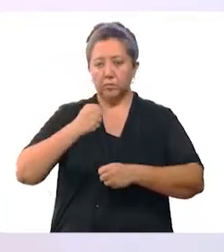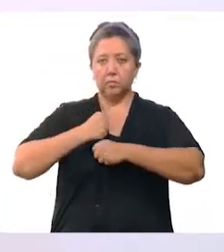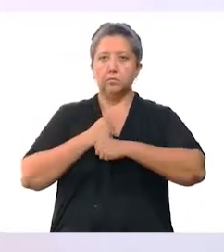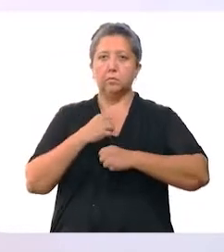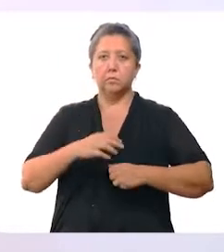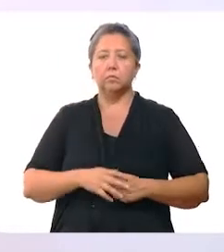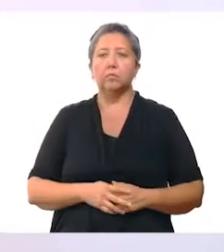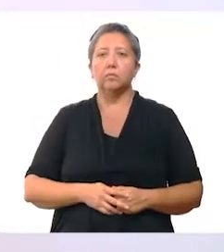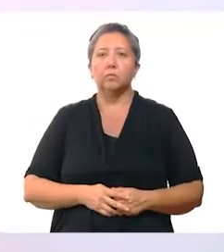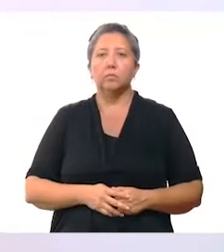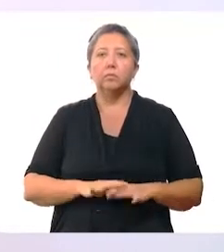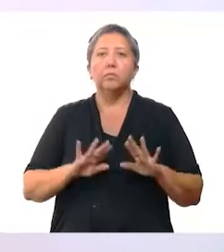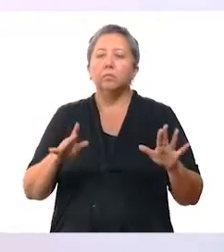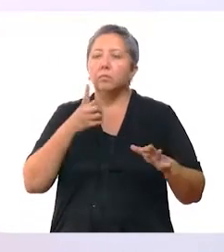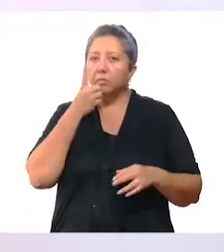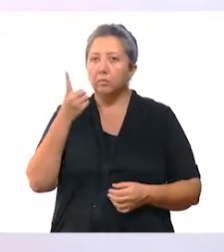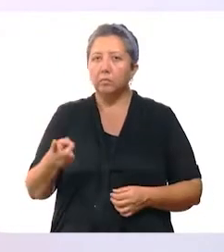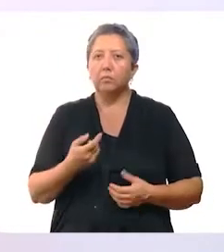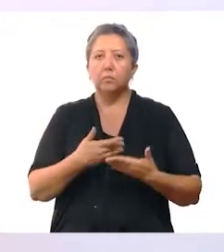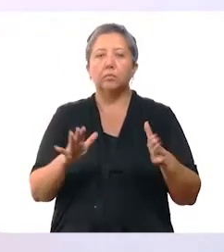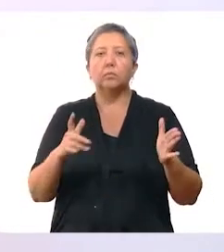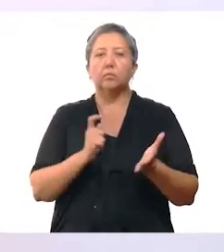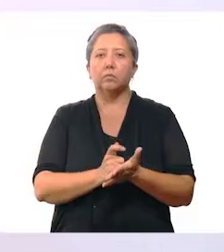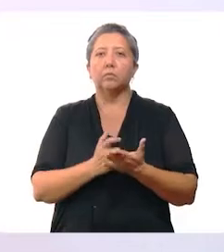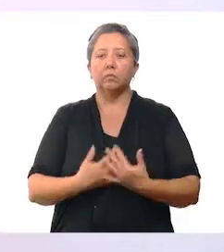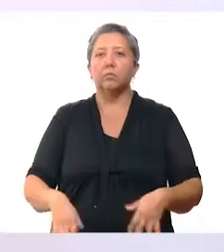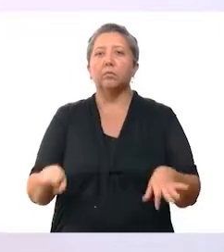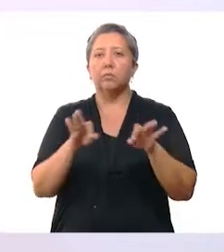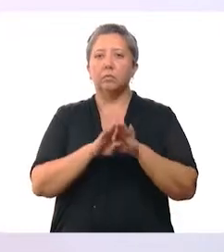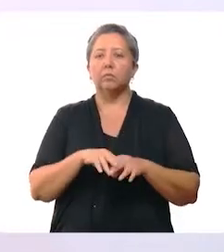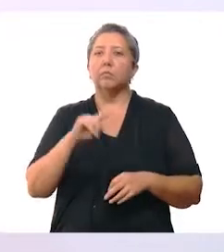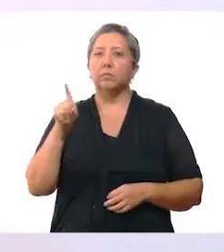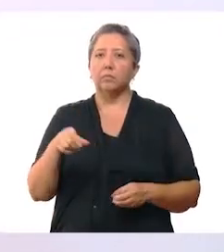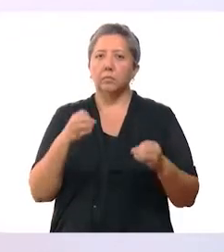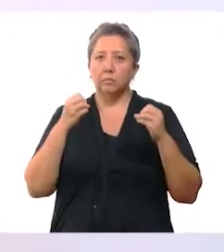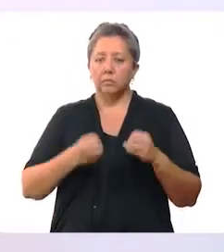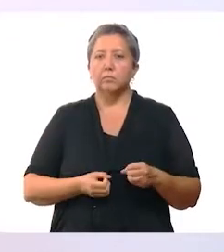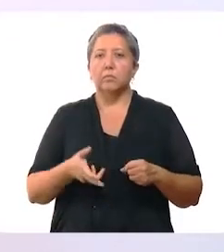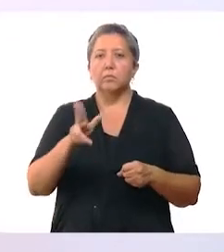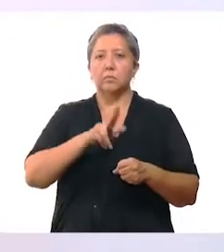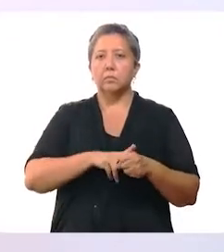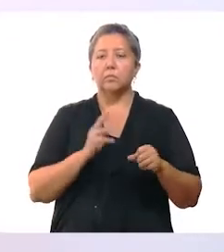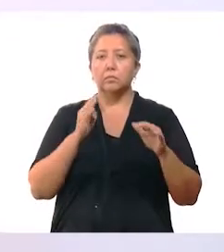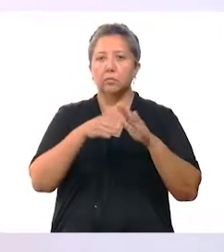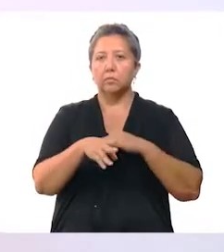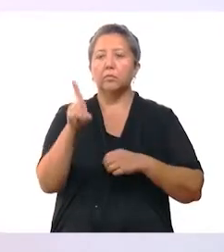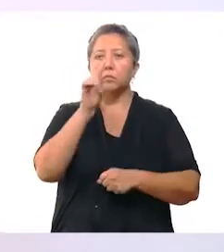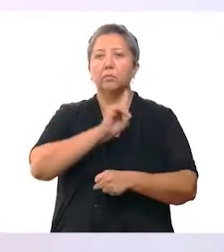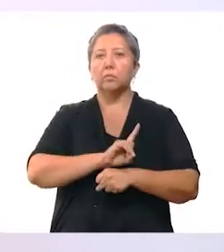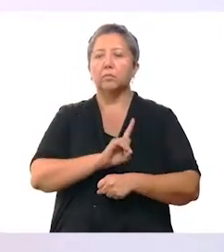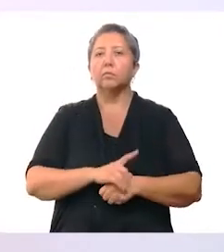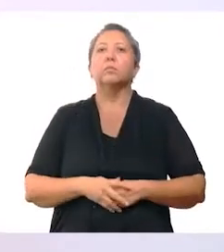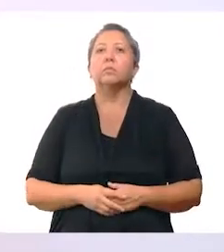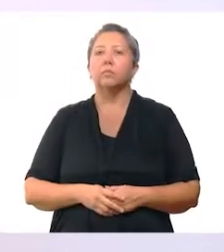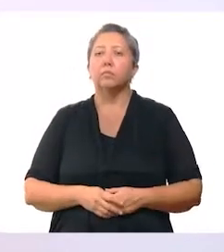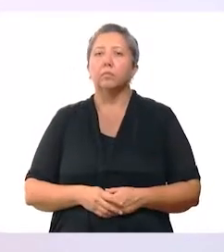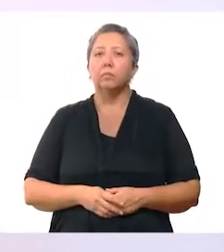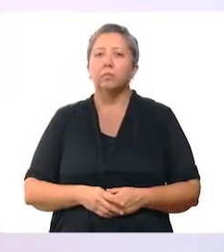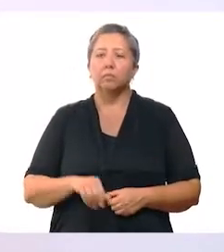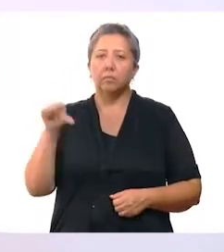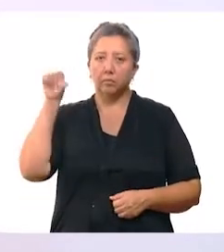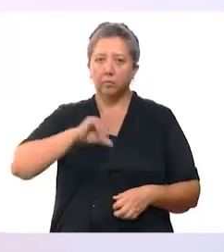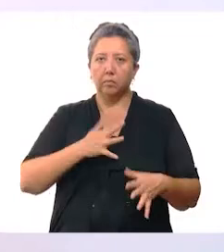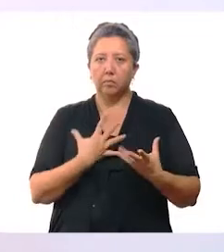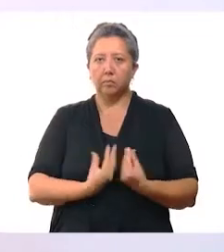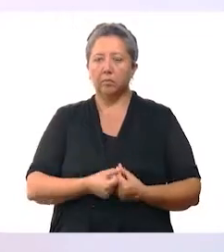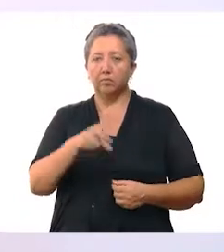Armadas. Como se ha señalado, en la reapertura económica los datos más importantes son la ocupación hospitalaria y los ingresos diarios. El